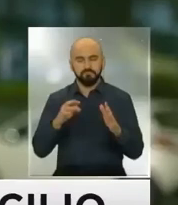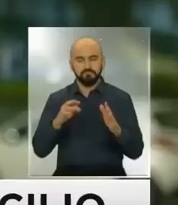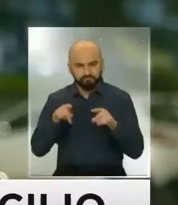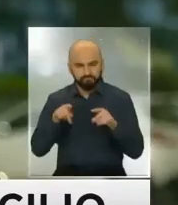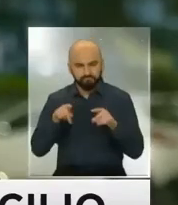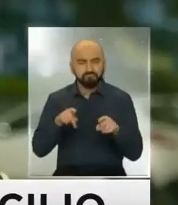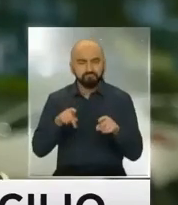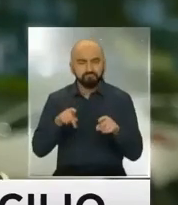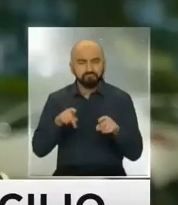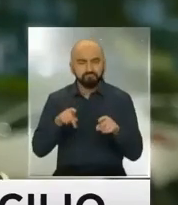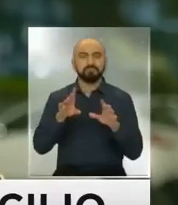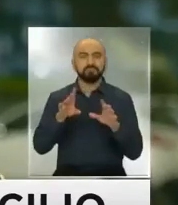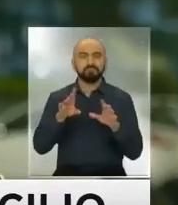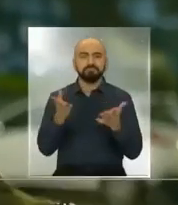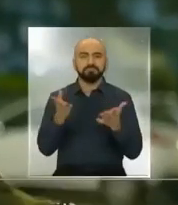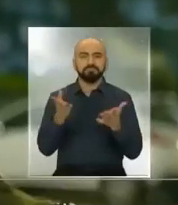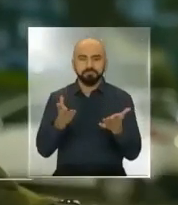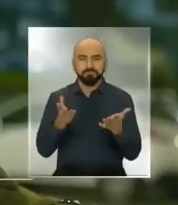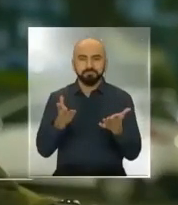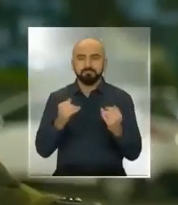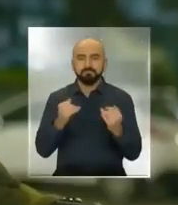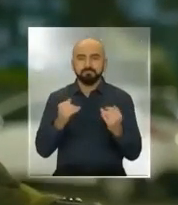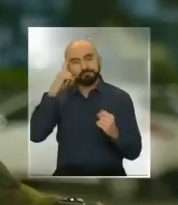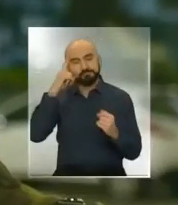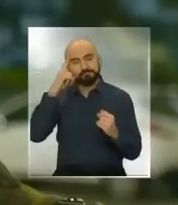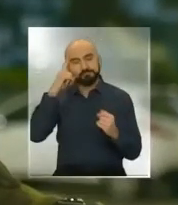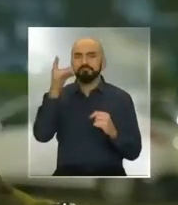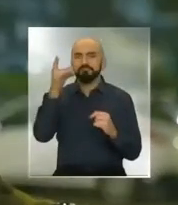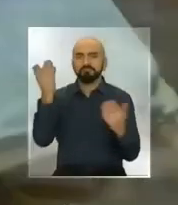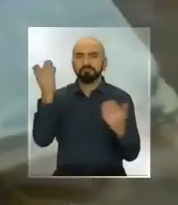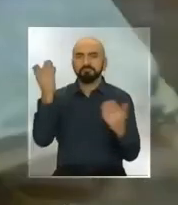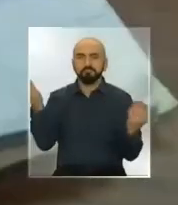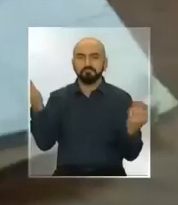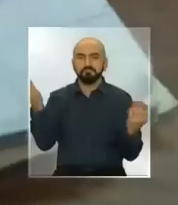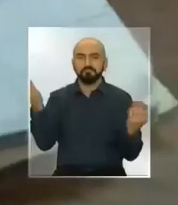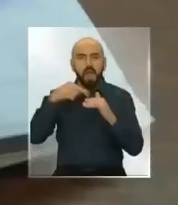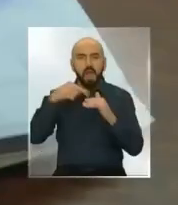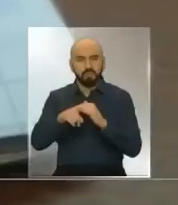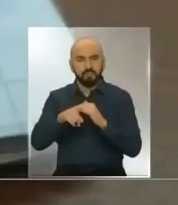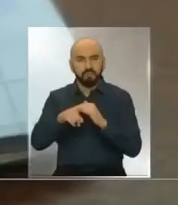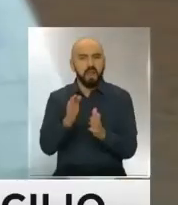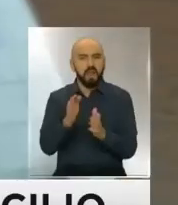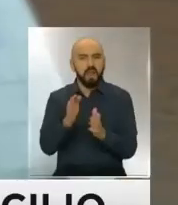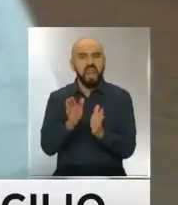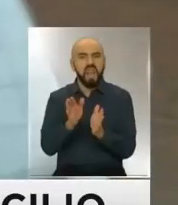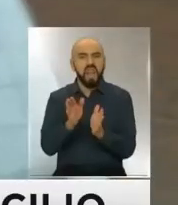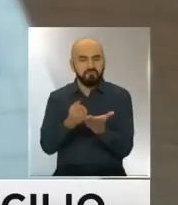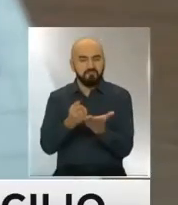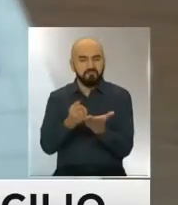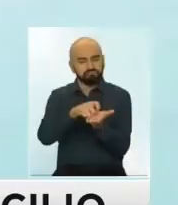se ha logrado determinar que en el interior había una libreta y una hoja con distintas direcciones